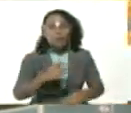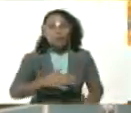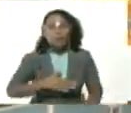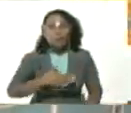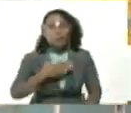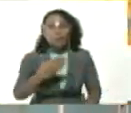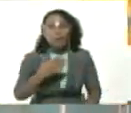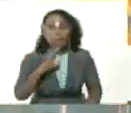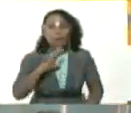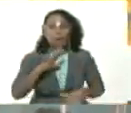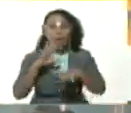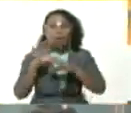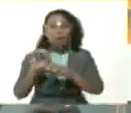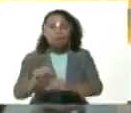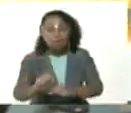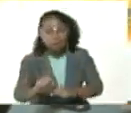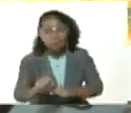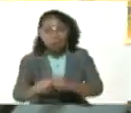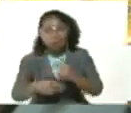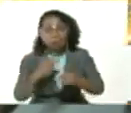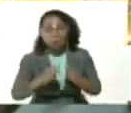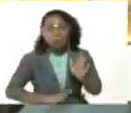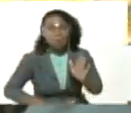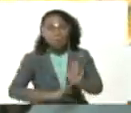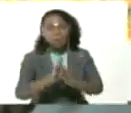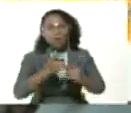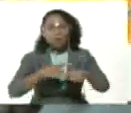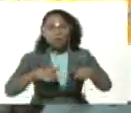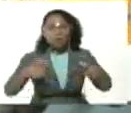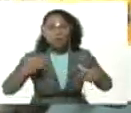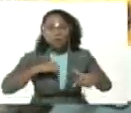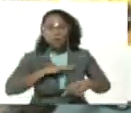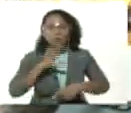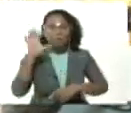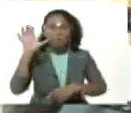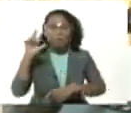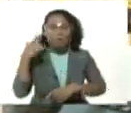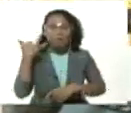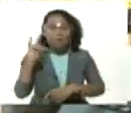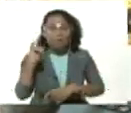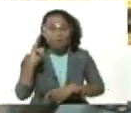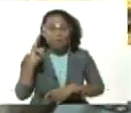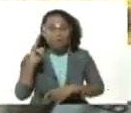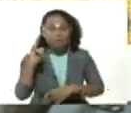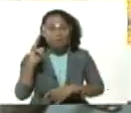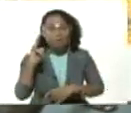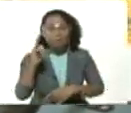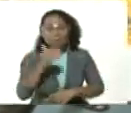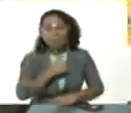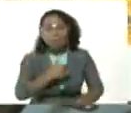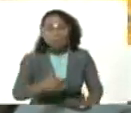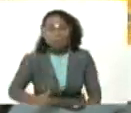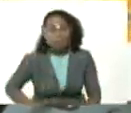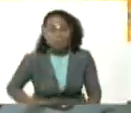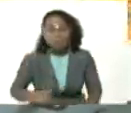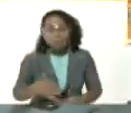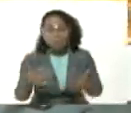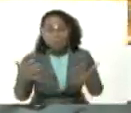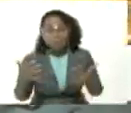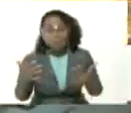para alcanzar la mayor progresividad en nuestro país. Cabe destacar, presidente, que